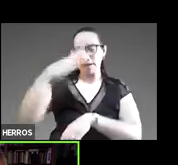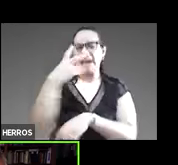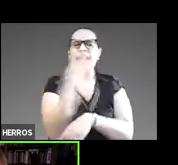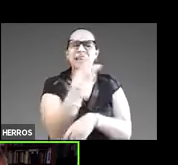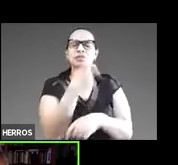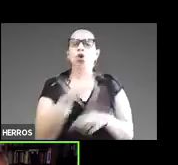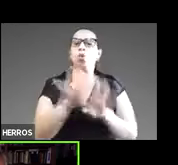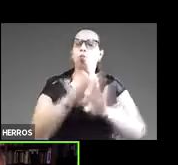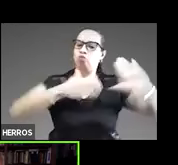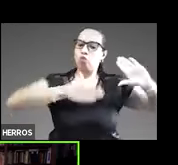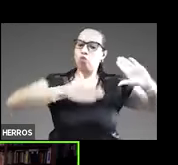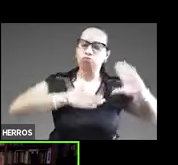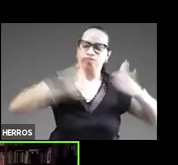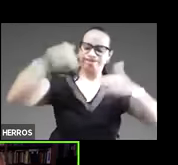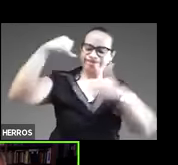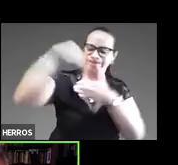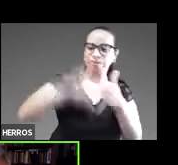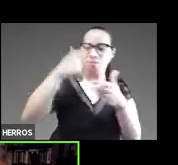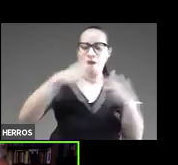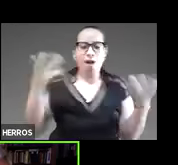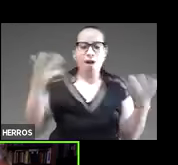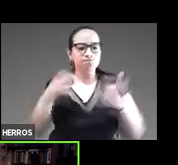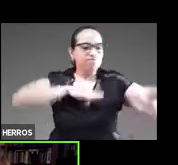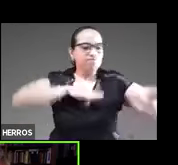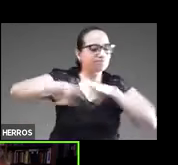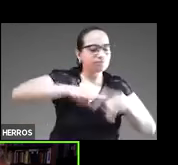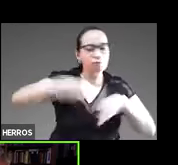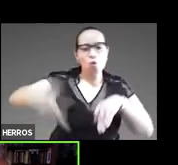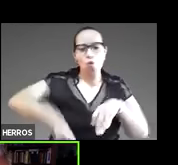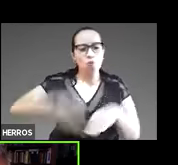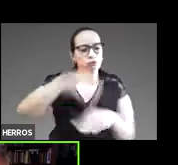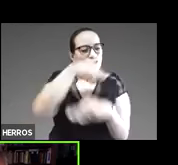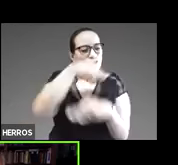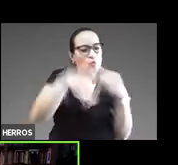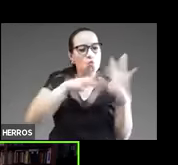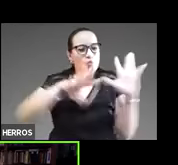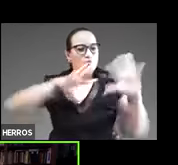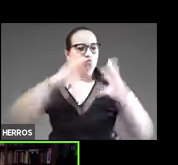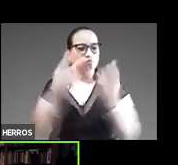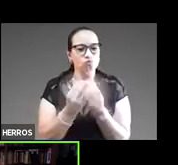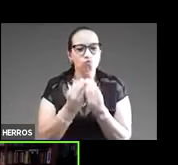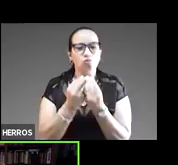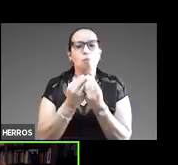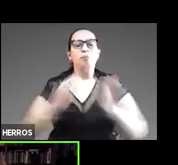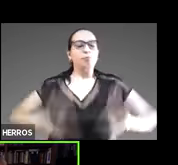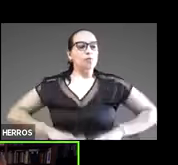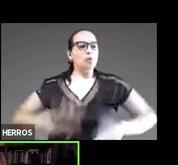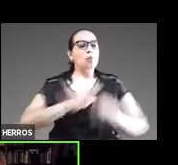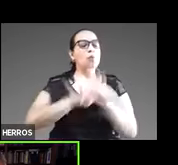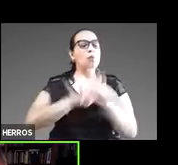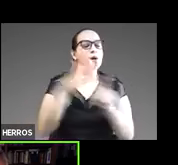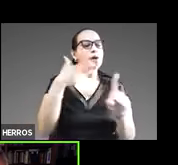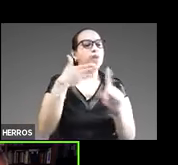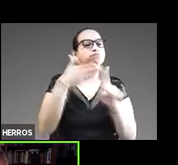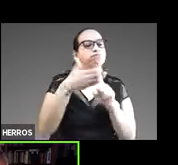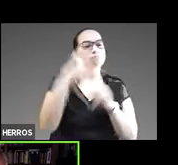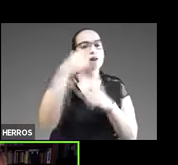comprometen profundamente la acción del gobierno, todas ellas, en particular la que corresponde a la